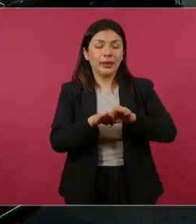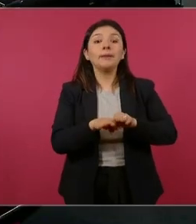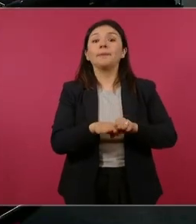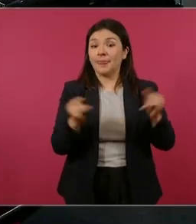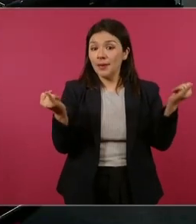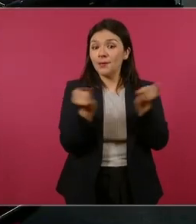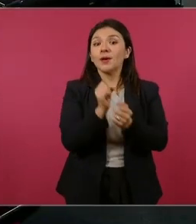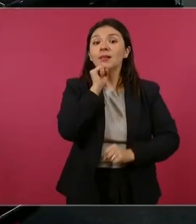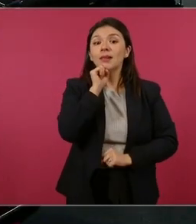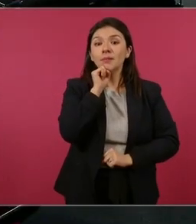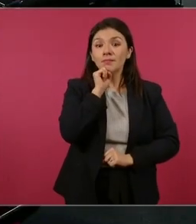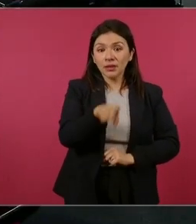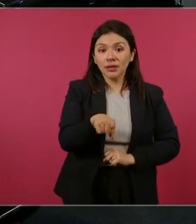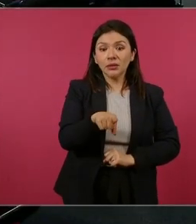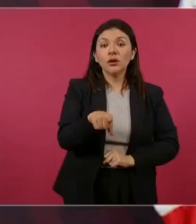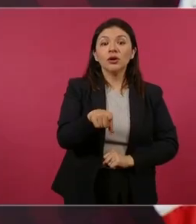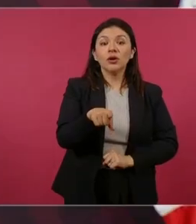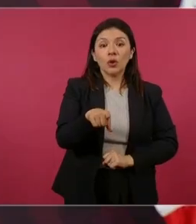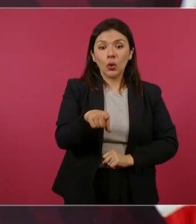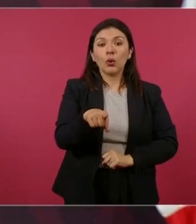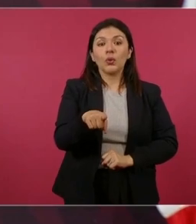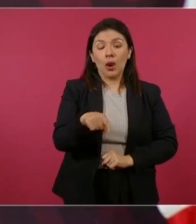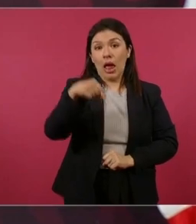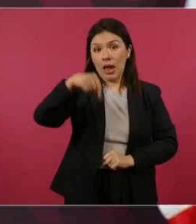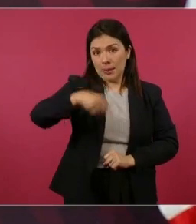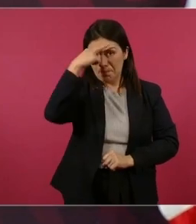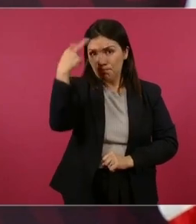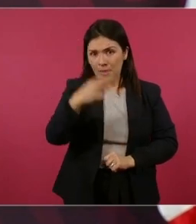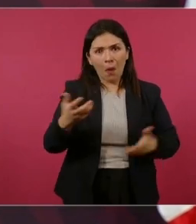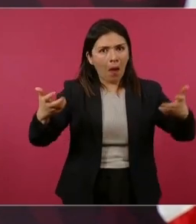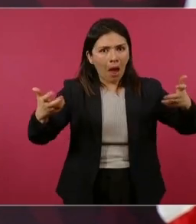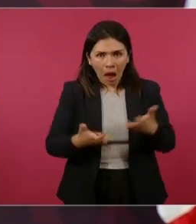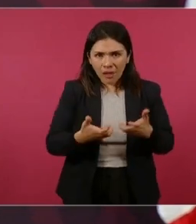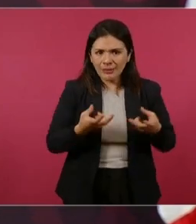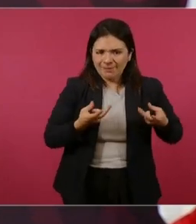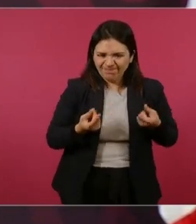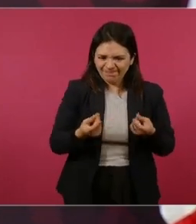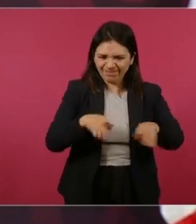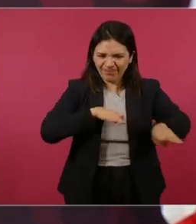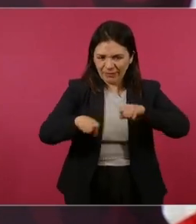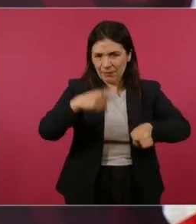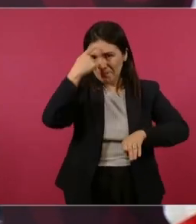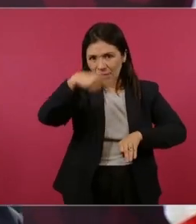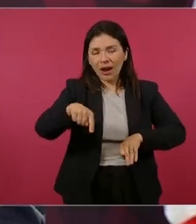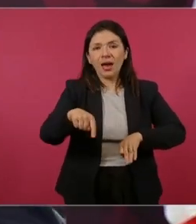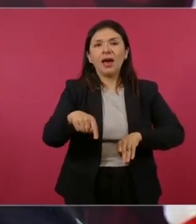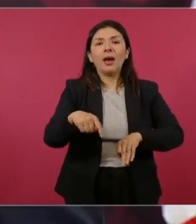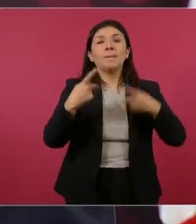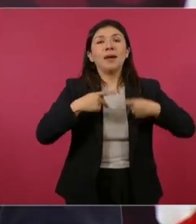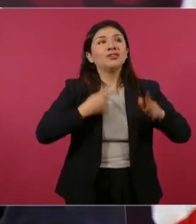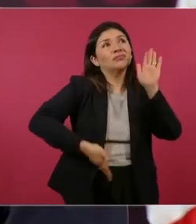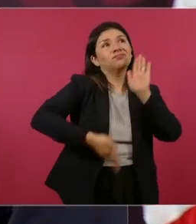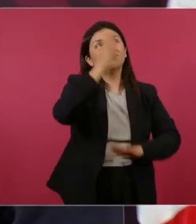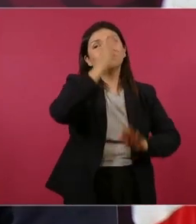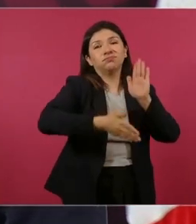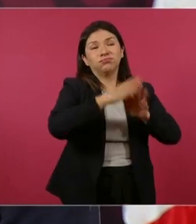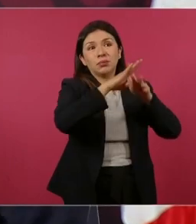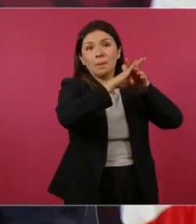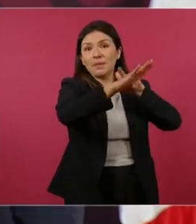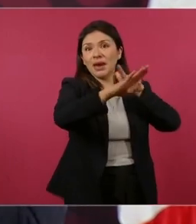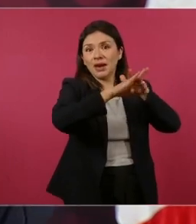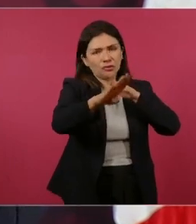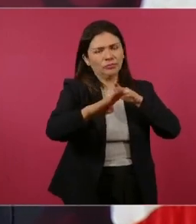así como se ha logrado en México frenar los flujos migratorios atendiendo a